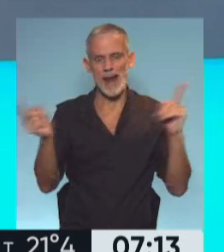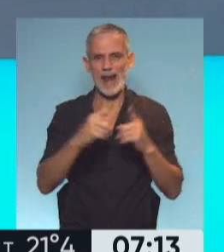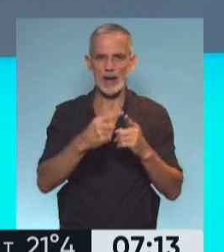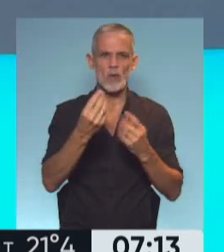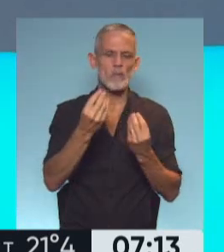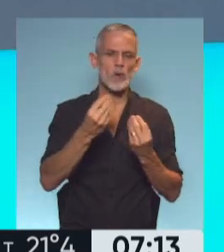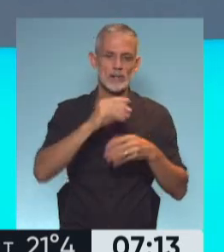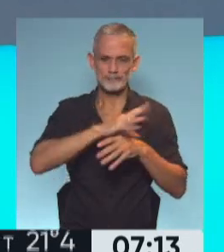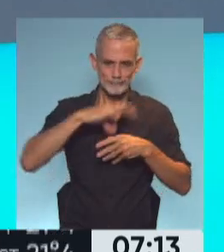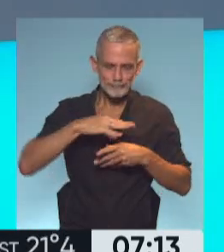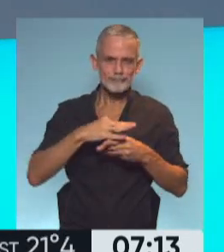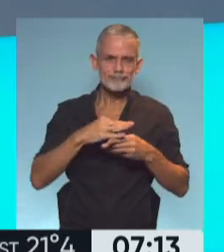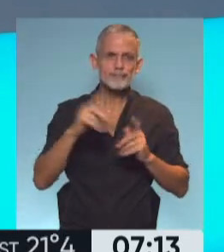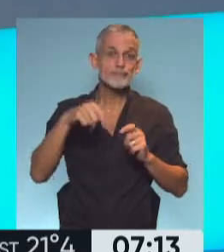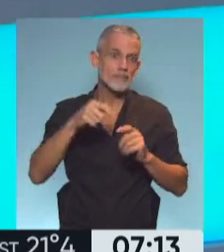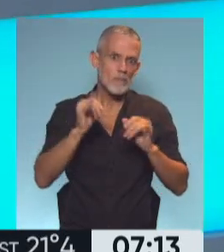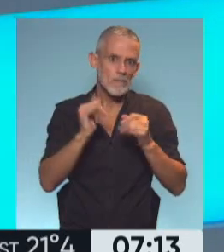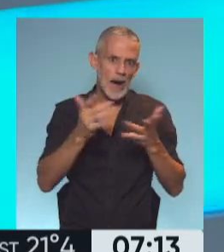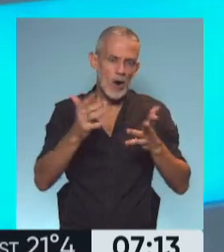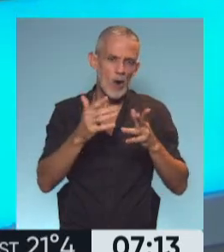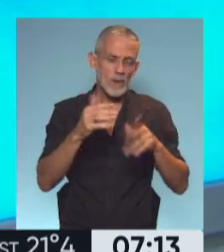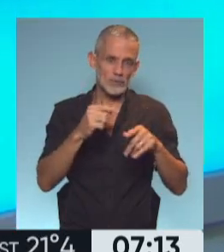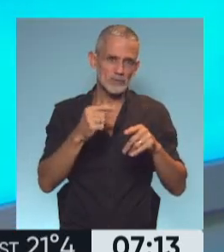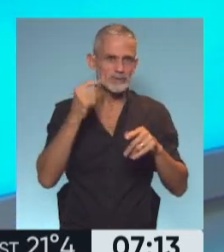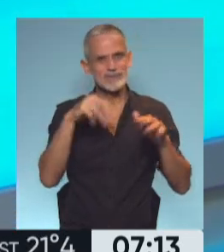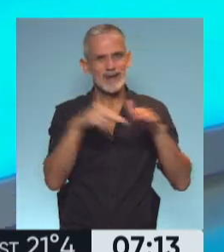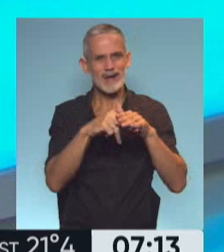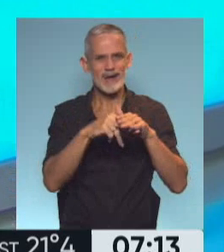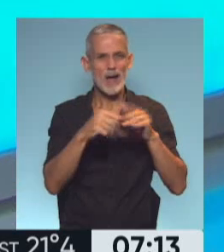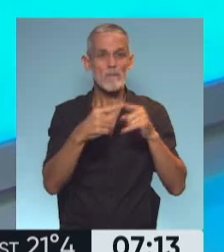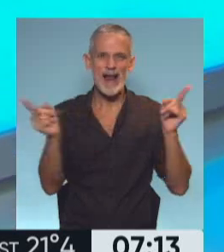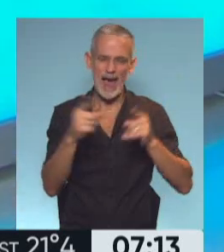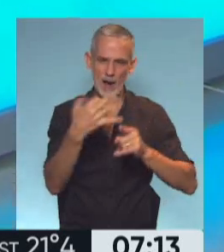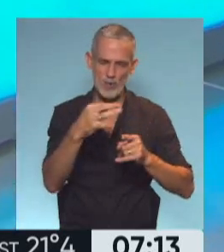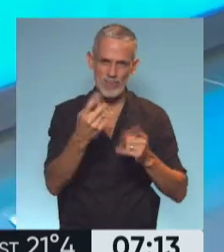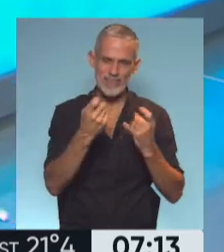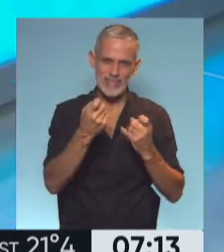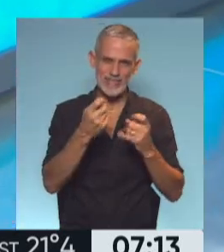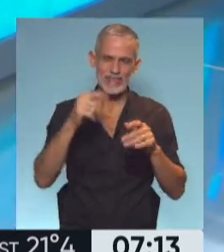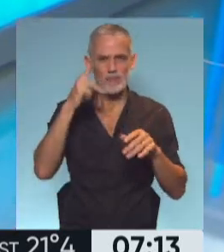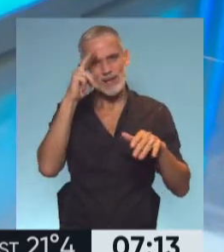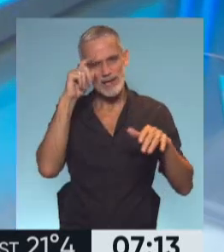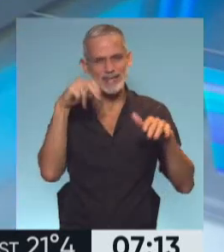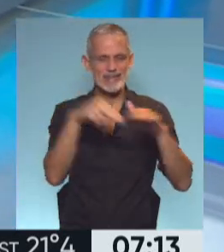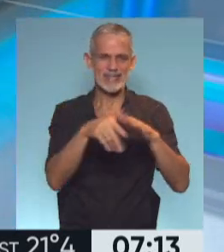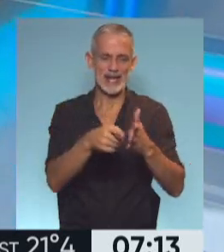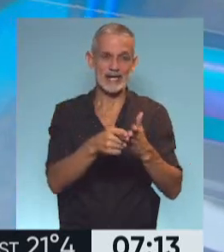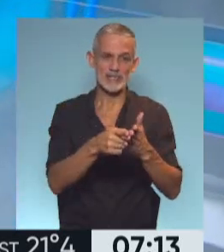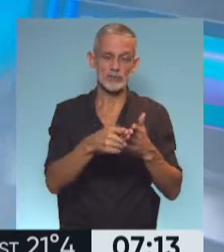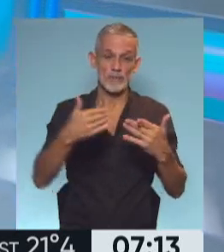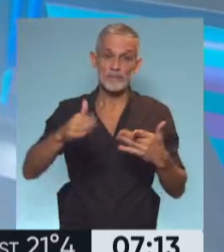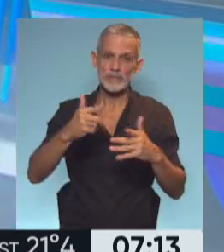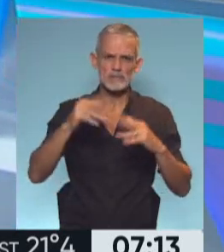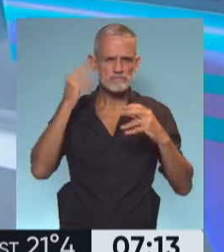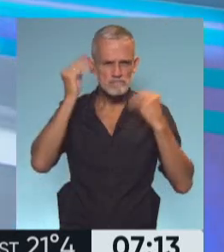que se contagia es más joven, es un dato que empieza a preocuparnos y de cara a la mayor cantidad de contagios aún más. Precisamente la atención